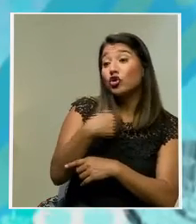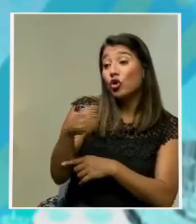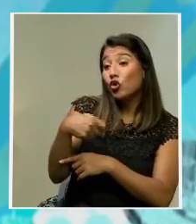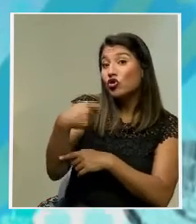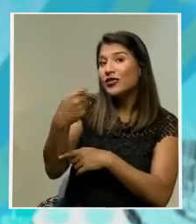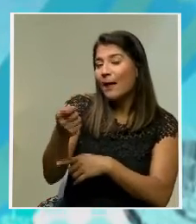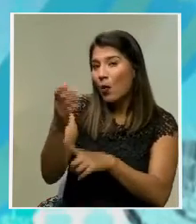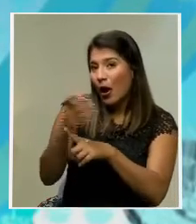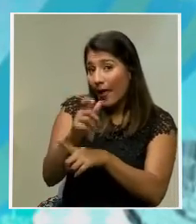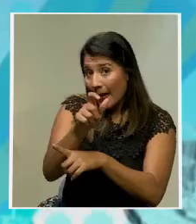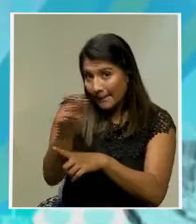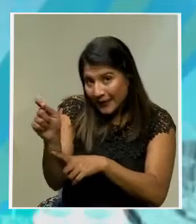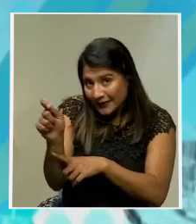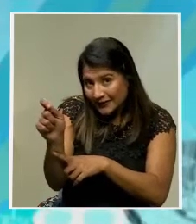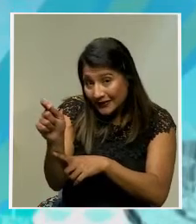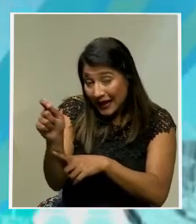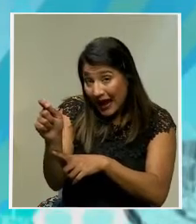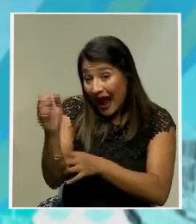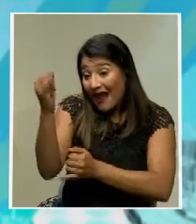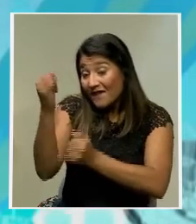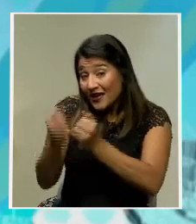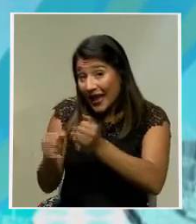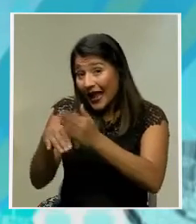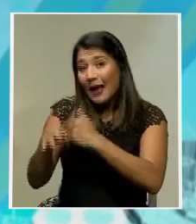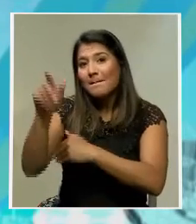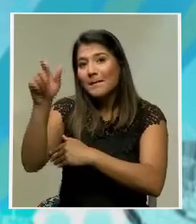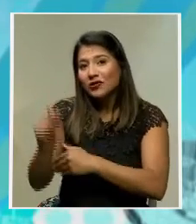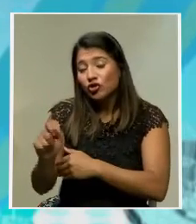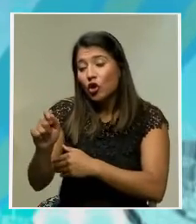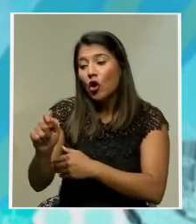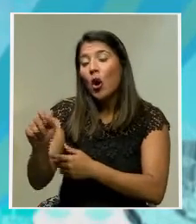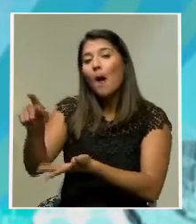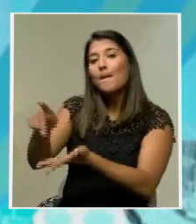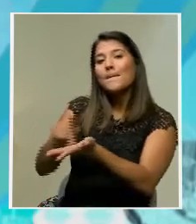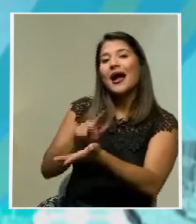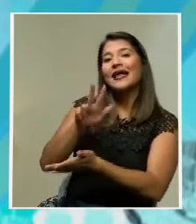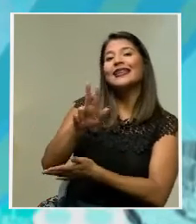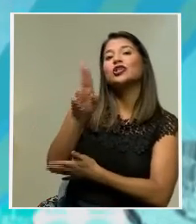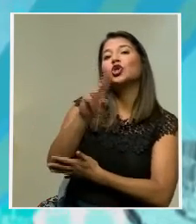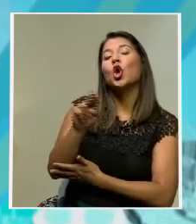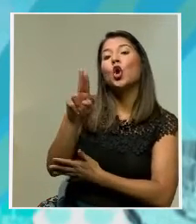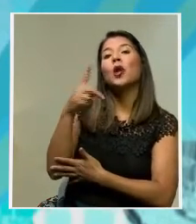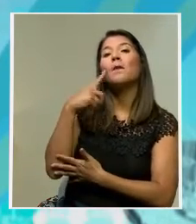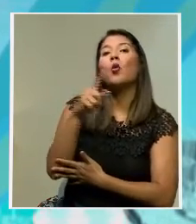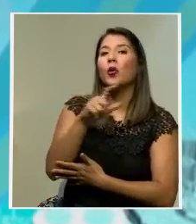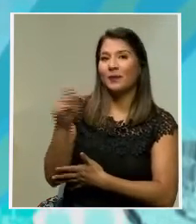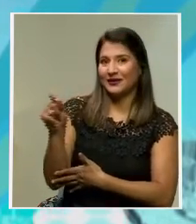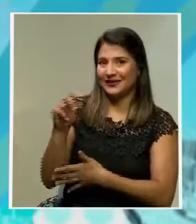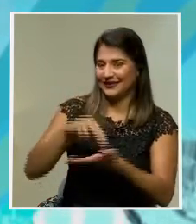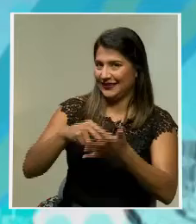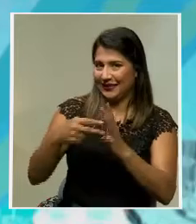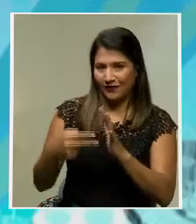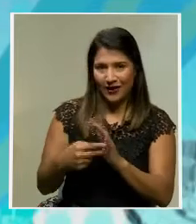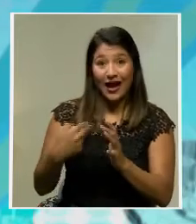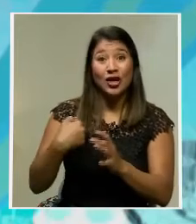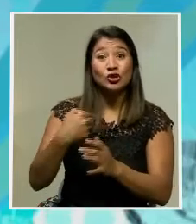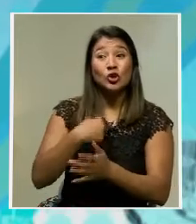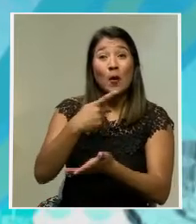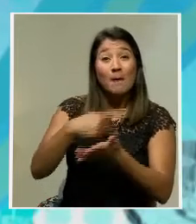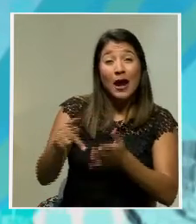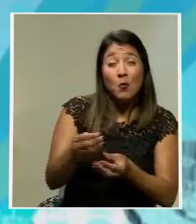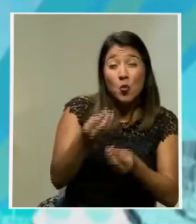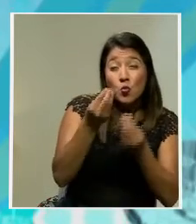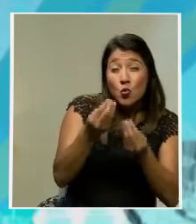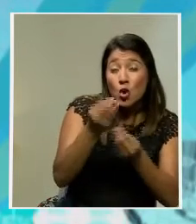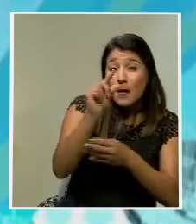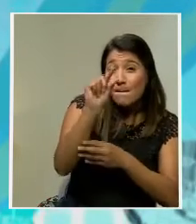esa diferencia. Ahora, a esos regímenes básicos, básicamente eran más de 300.000 registros, los cruzamos por número de cédula, en ese momento